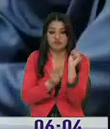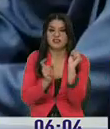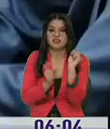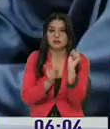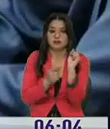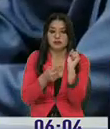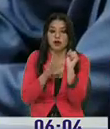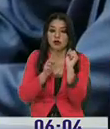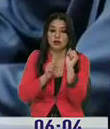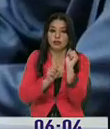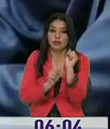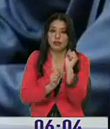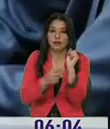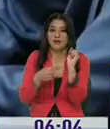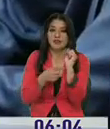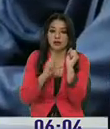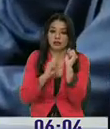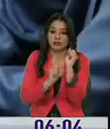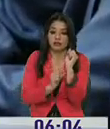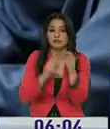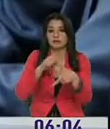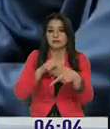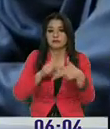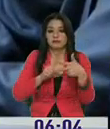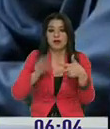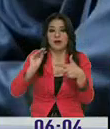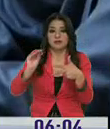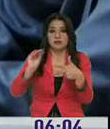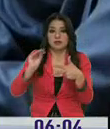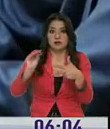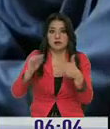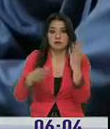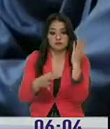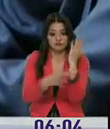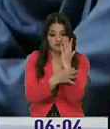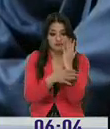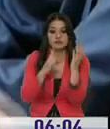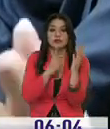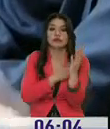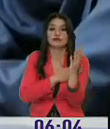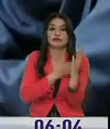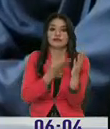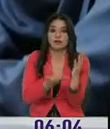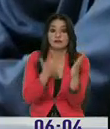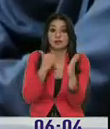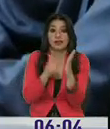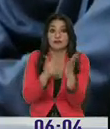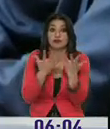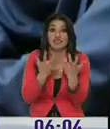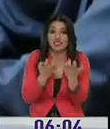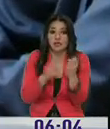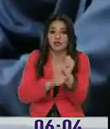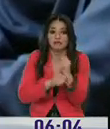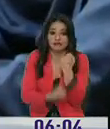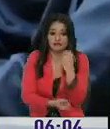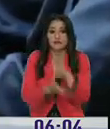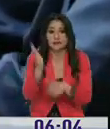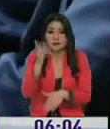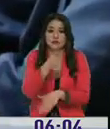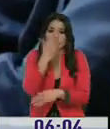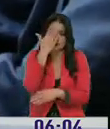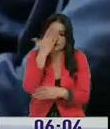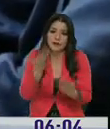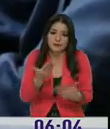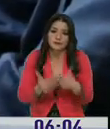es por eso importante recalcar que este es un dispositivo que es de confianza porque si alguien tiene la intención de irse sabe muy bien